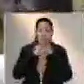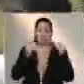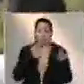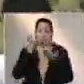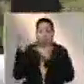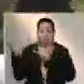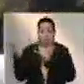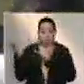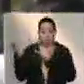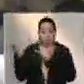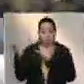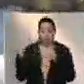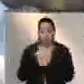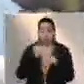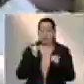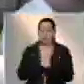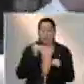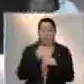los trabajadores